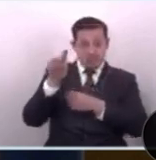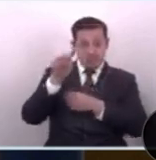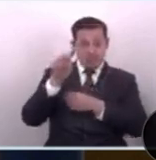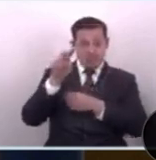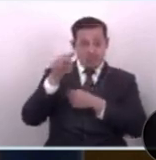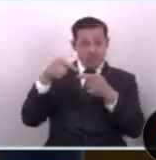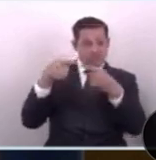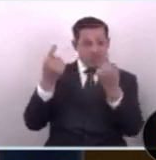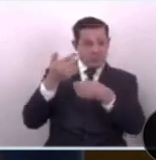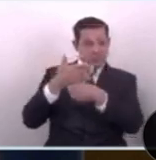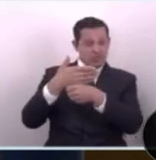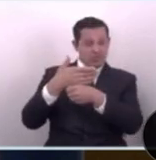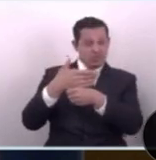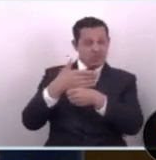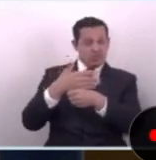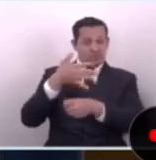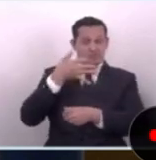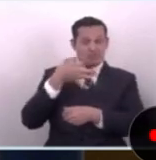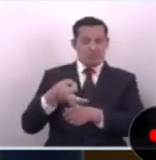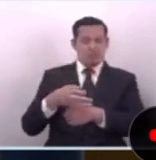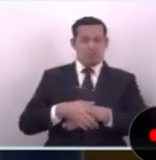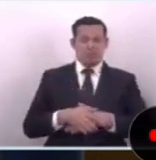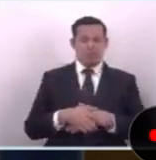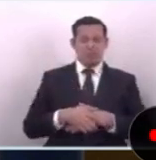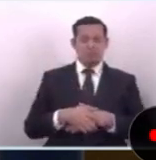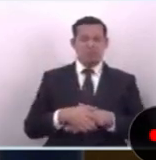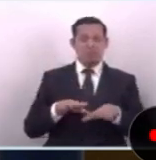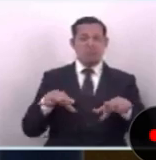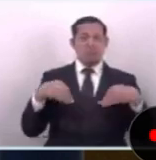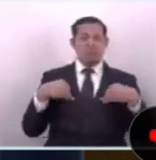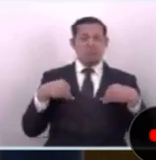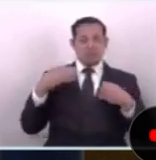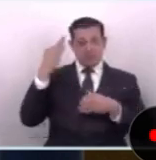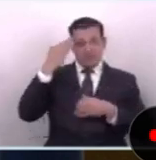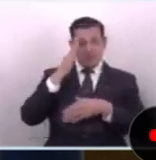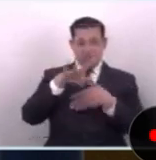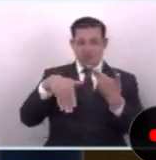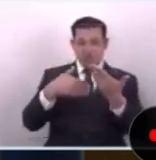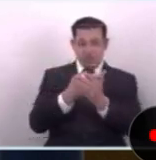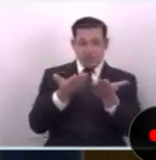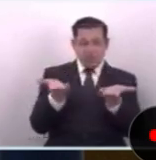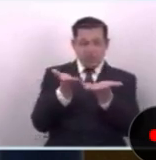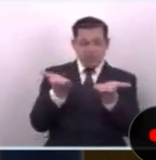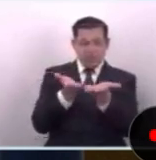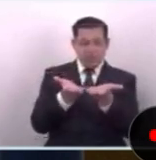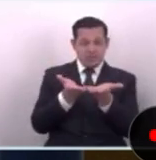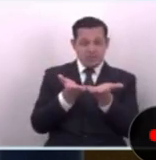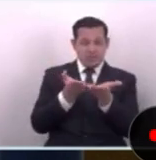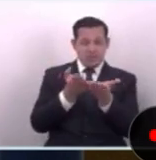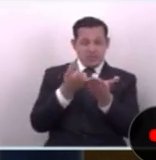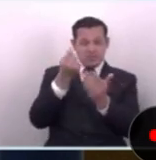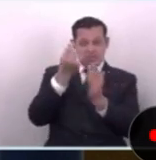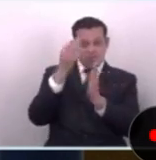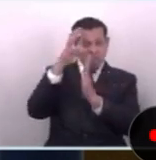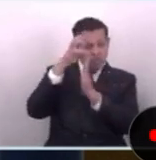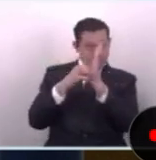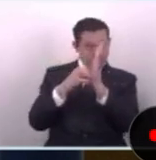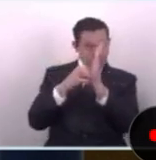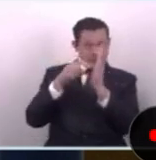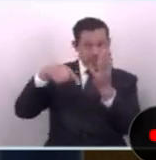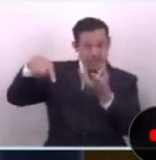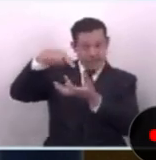de la oposición Y saben que todo eso lo hemos hecho con menos dinero de